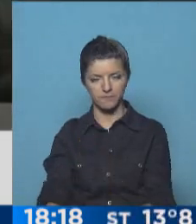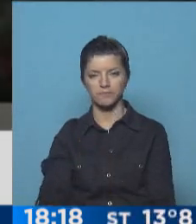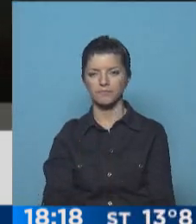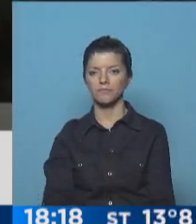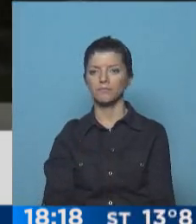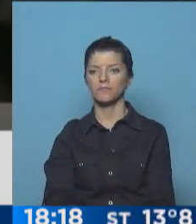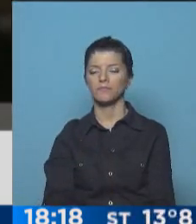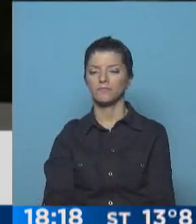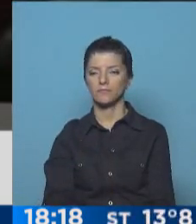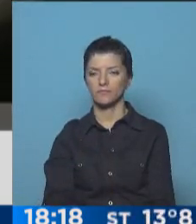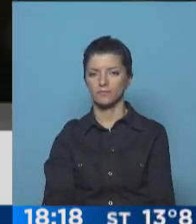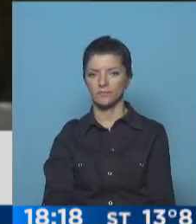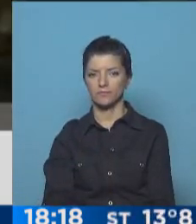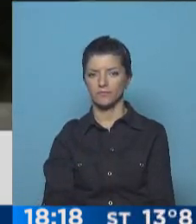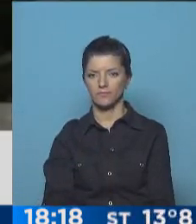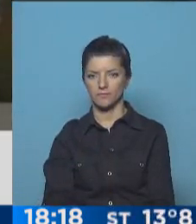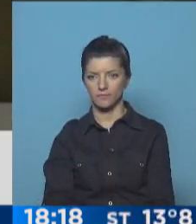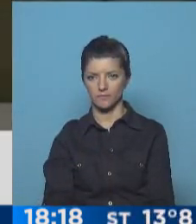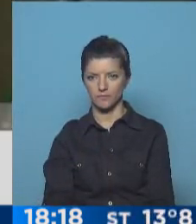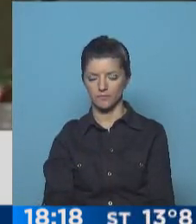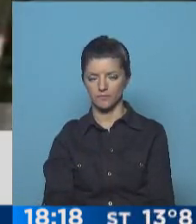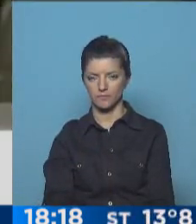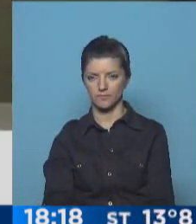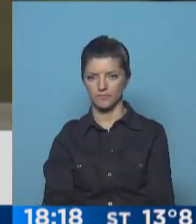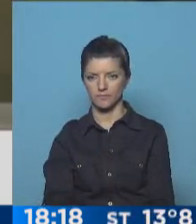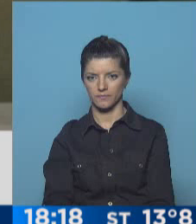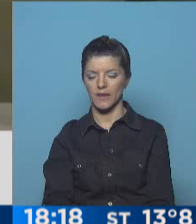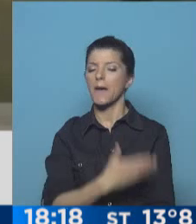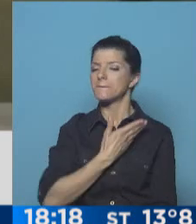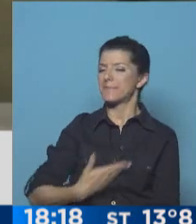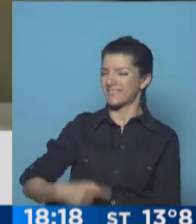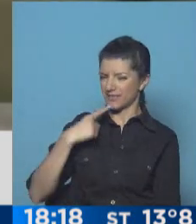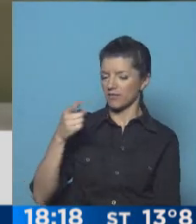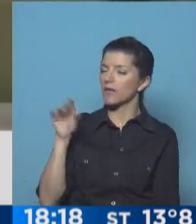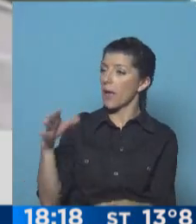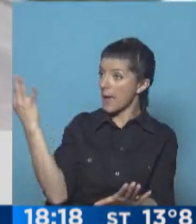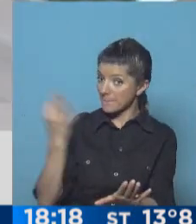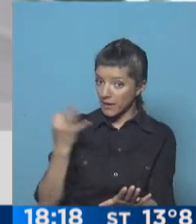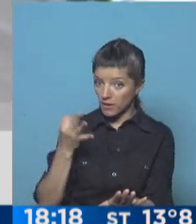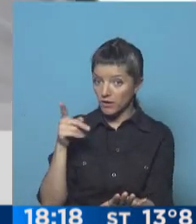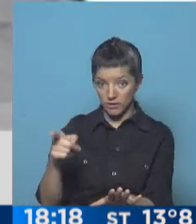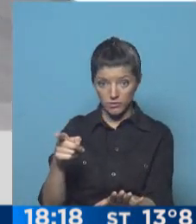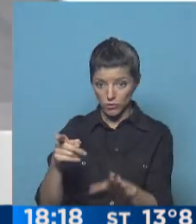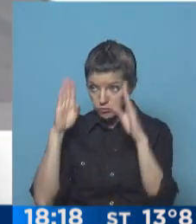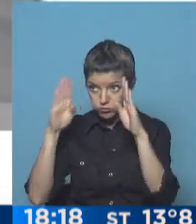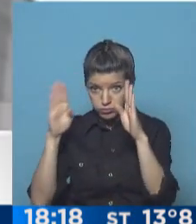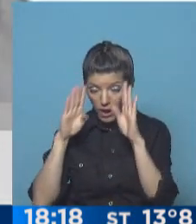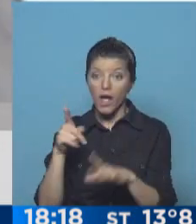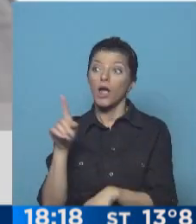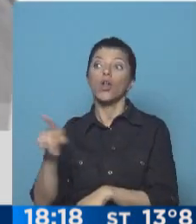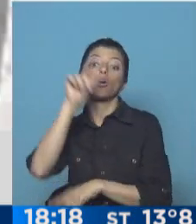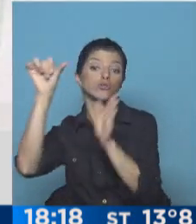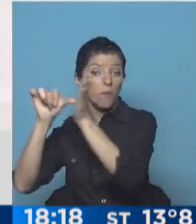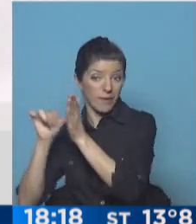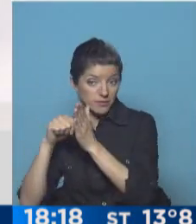Estamos haciendo estamos haciendo Lipovich lo que se hace en los países con